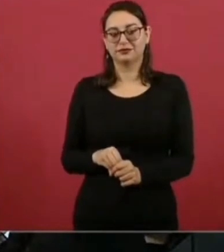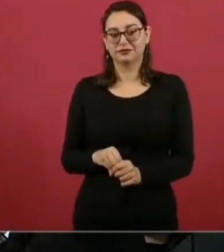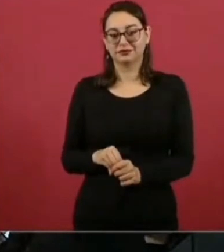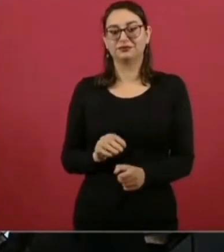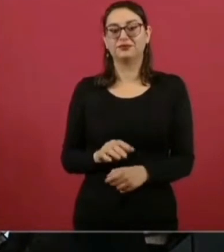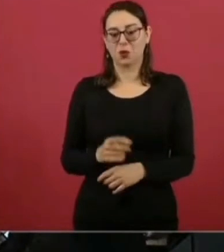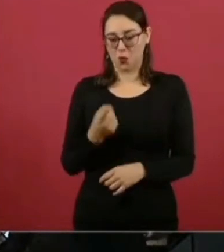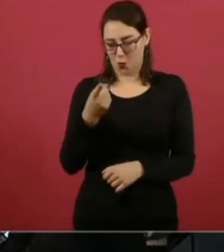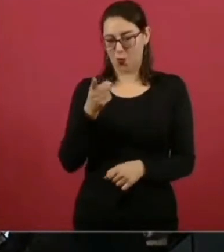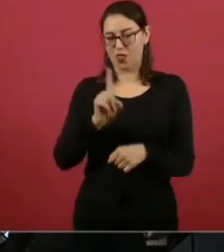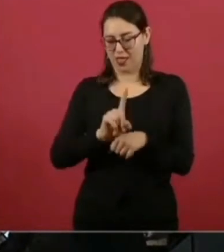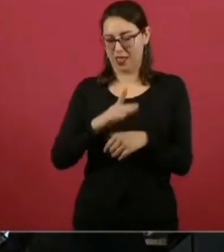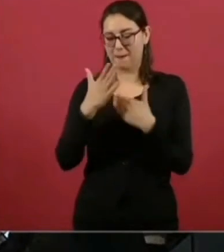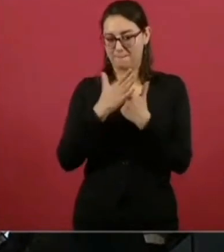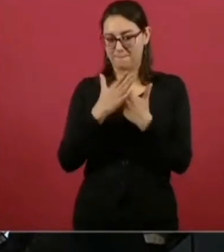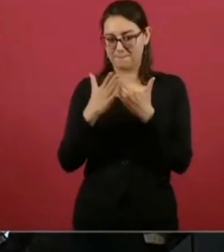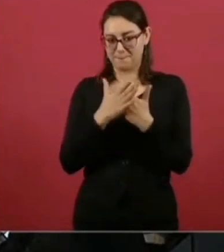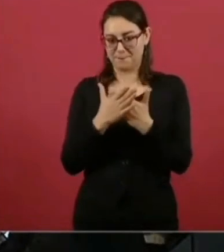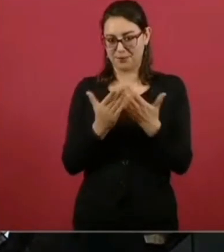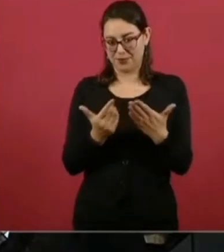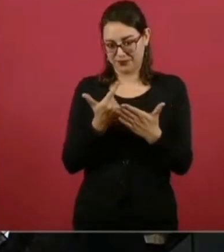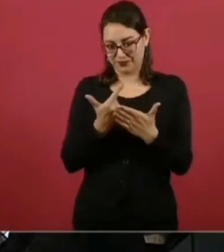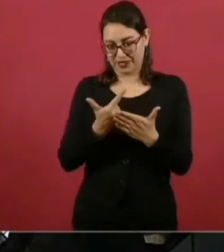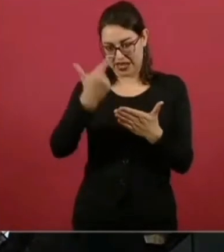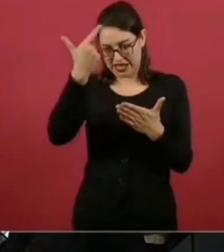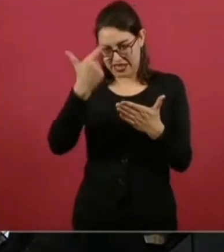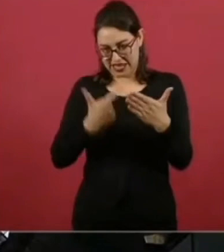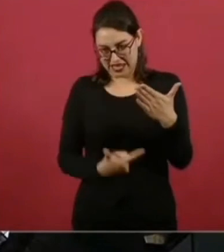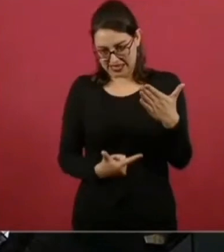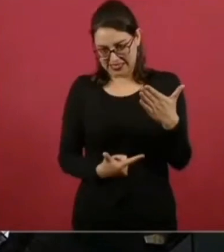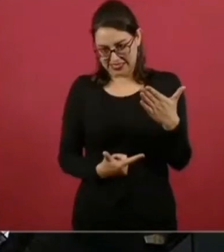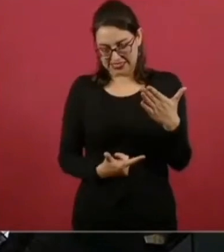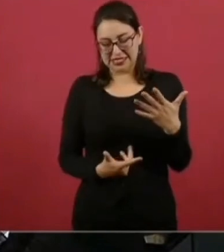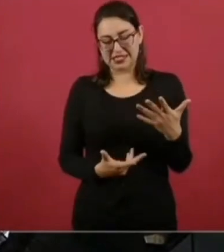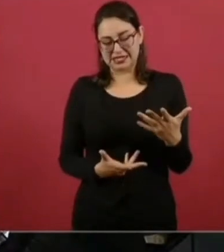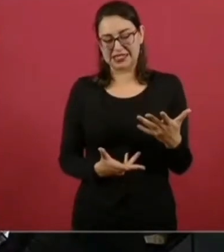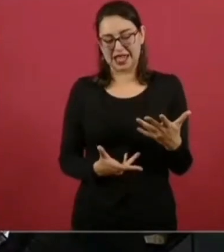se come mejor. ¿Eso lo tocaría en su libro? No,